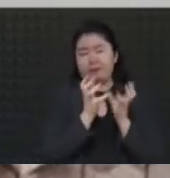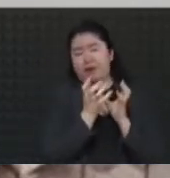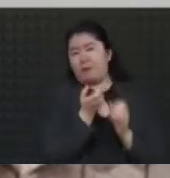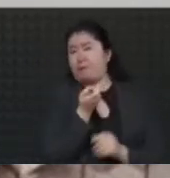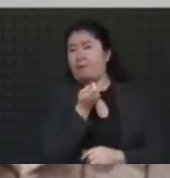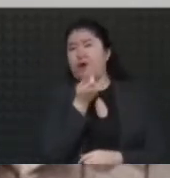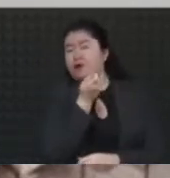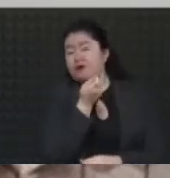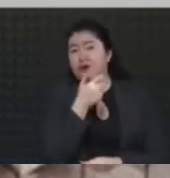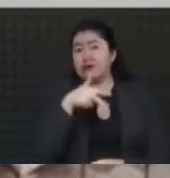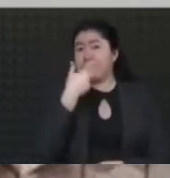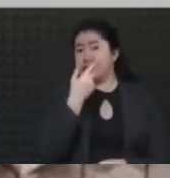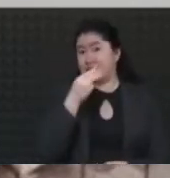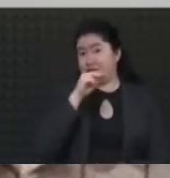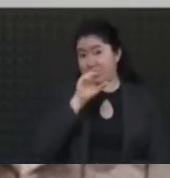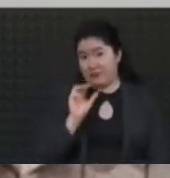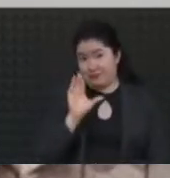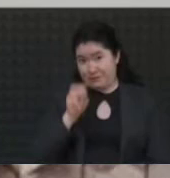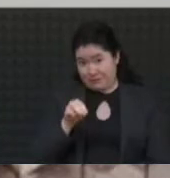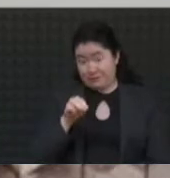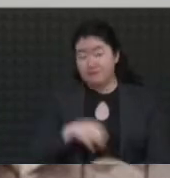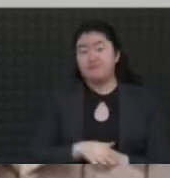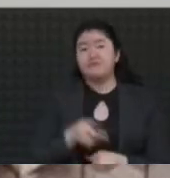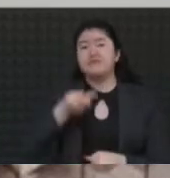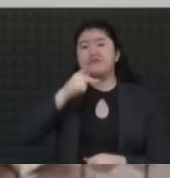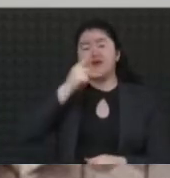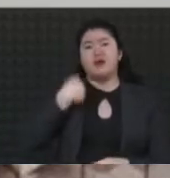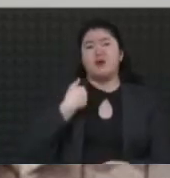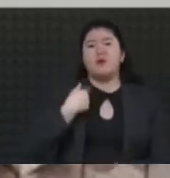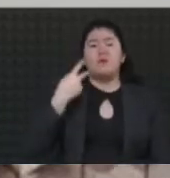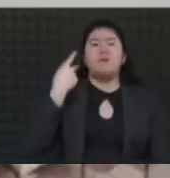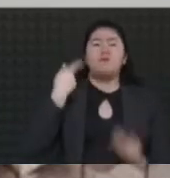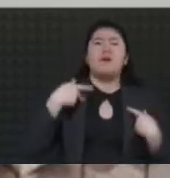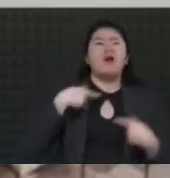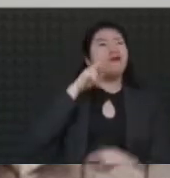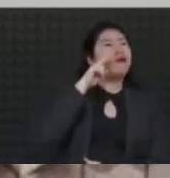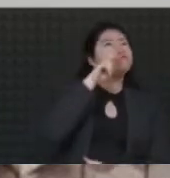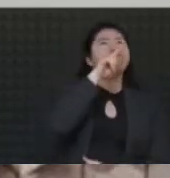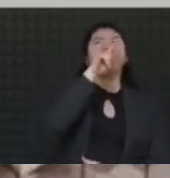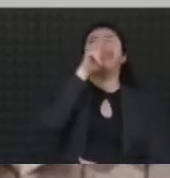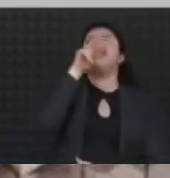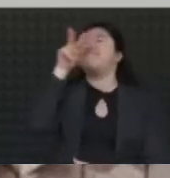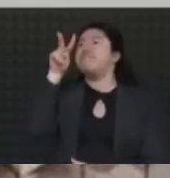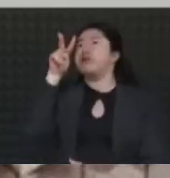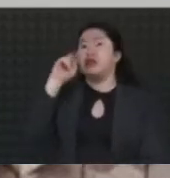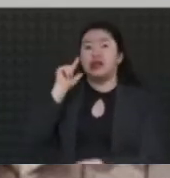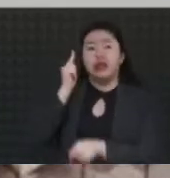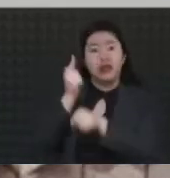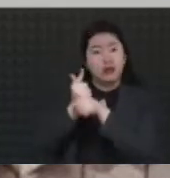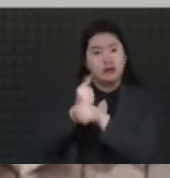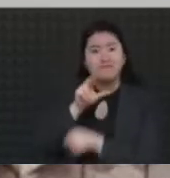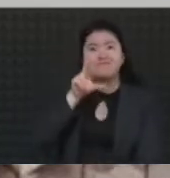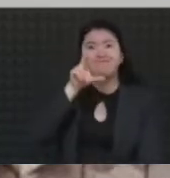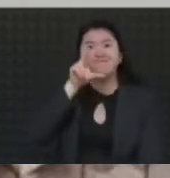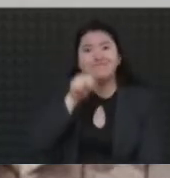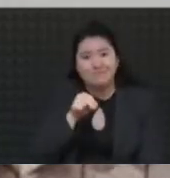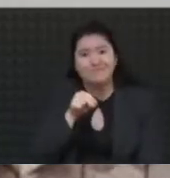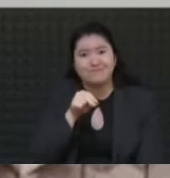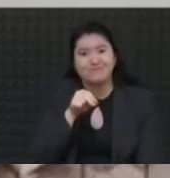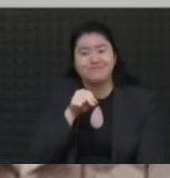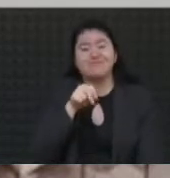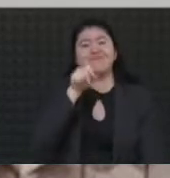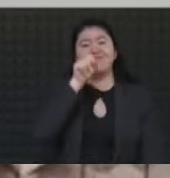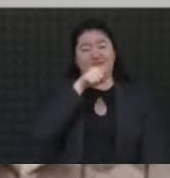que ante una inspección visual era imposible de detectar. Aquí DNB aprovecha ese estudio no estaba hecho